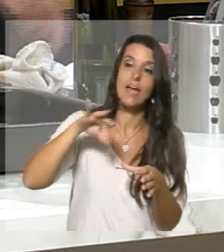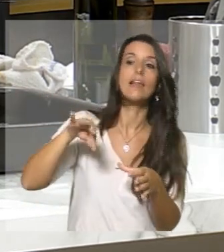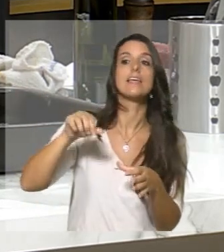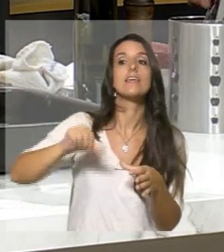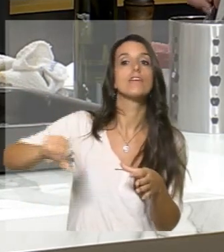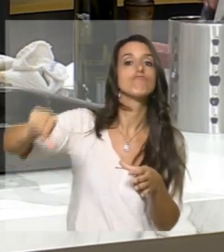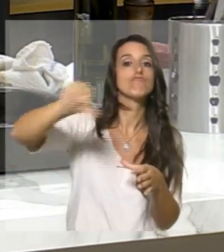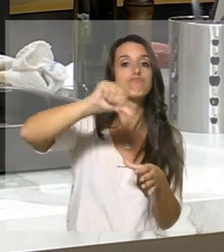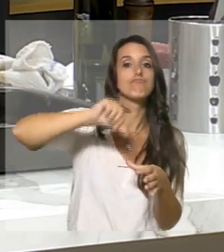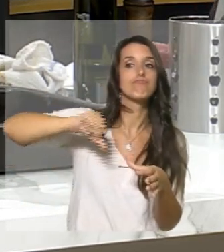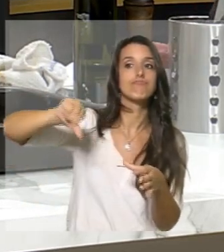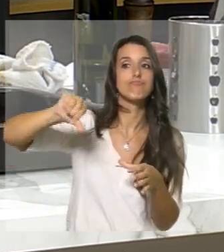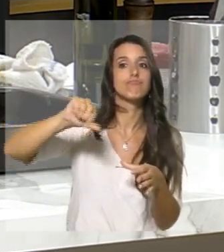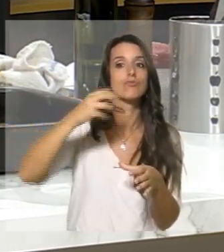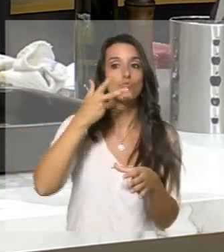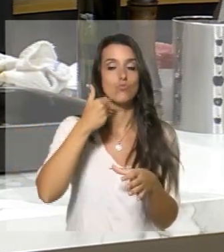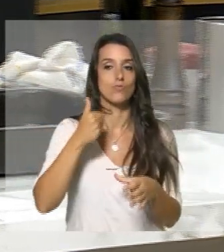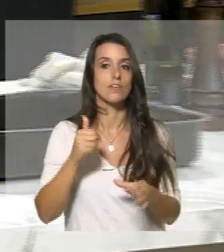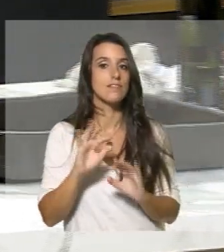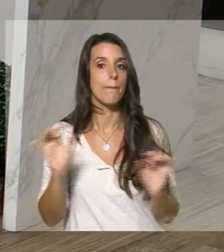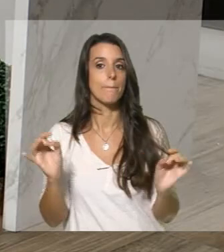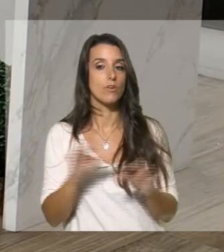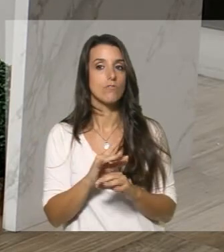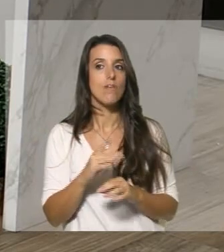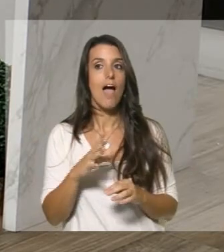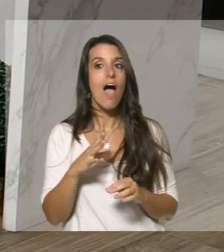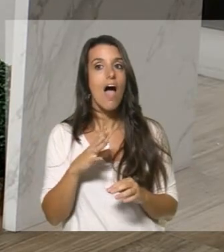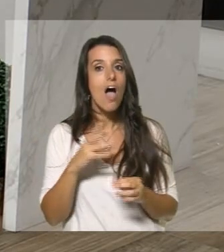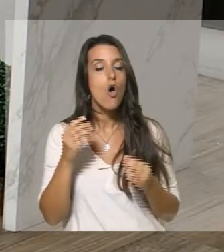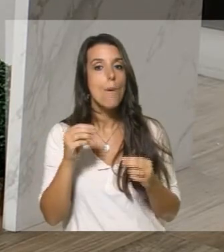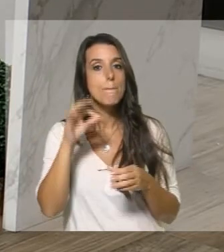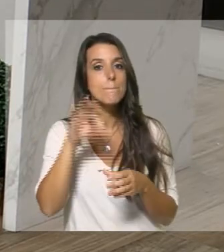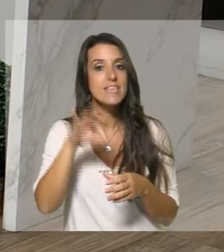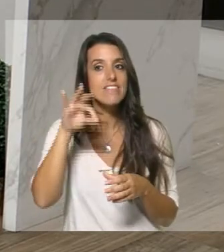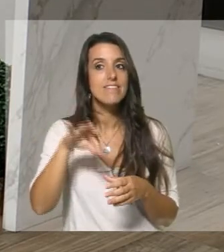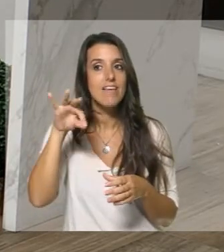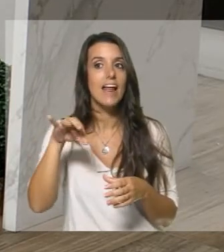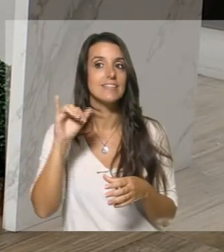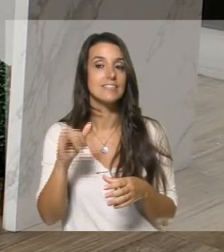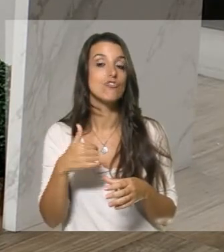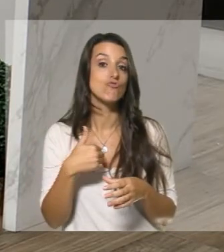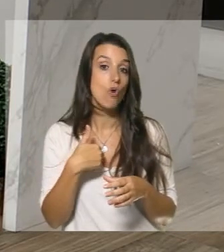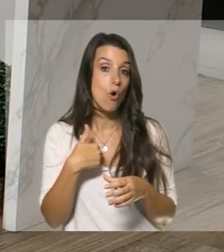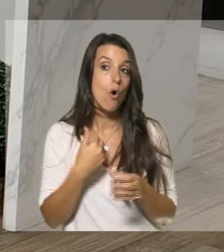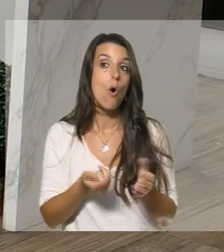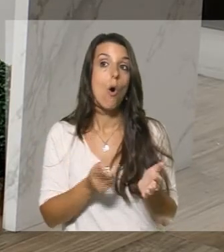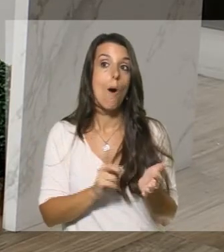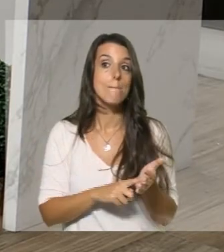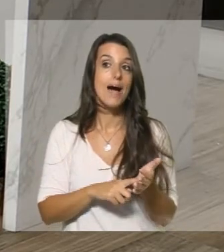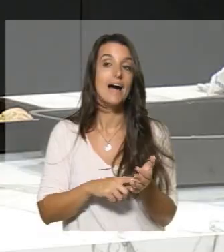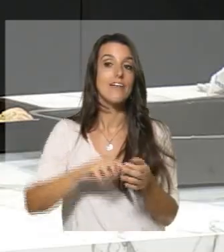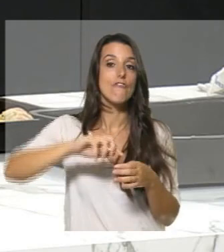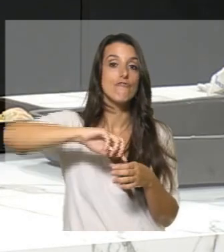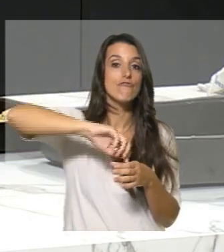ponen el almíbar que lo tengo por acá, que ya está. Los tenemos que pinchar y ahí agregar el almíbar. Sí, yo lo que hago además es pasarle un cuchillito